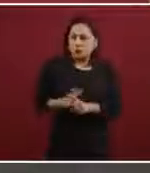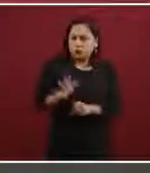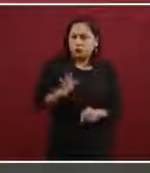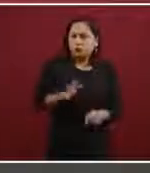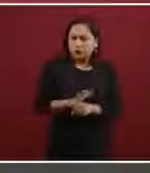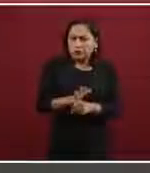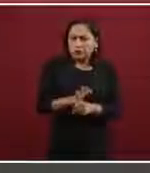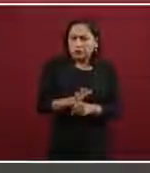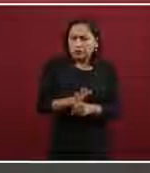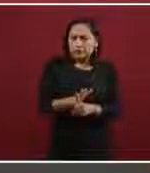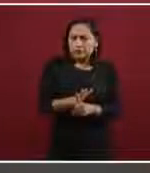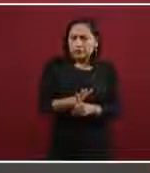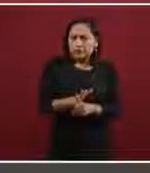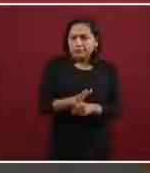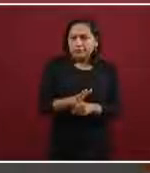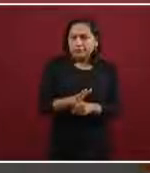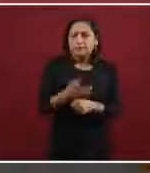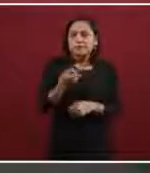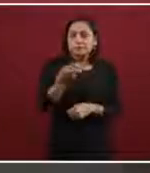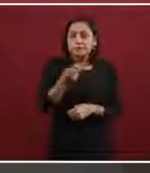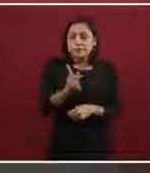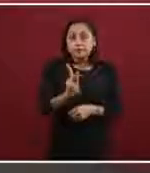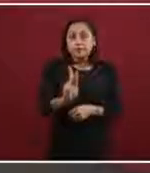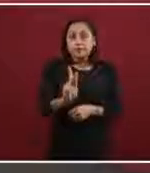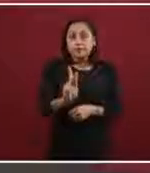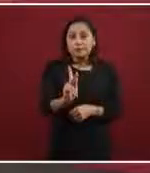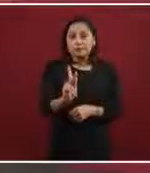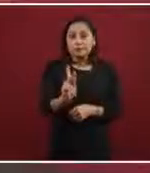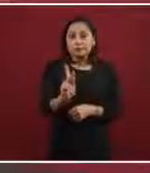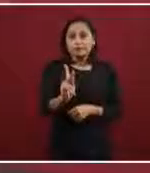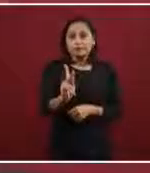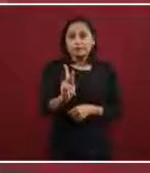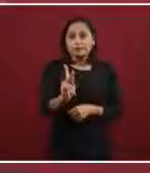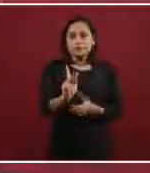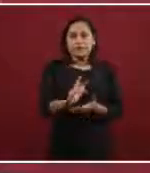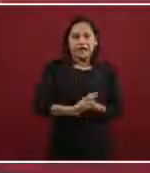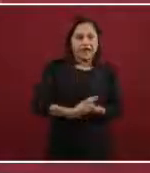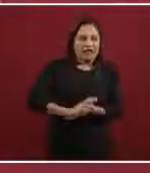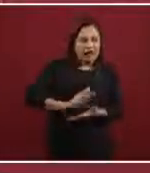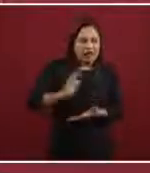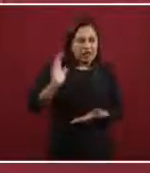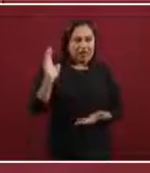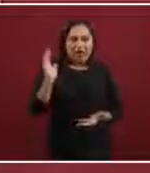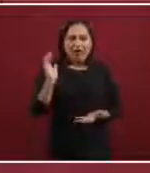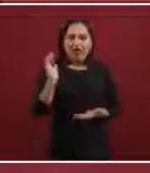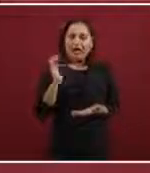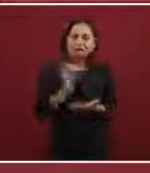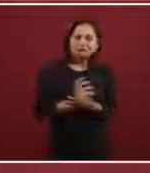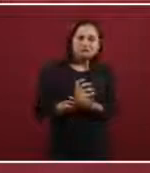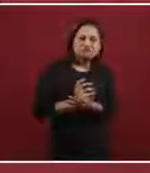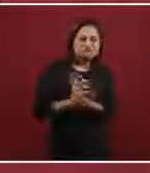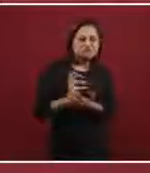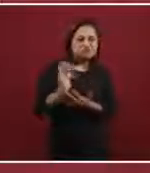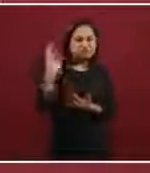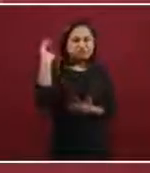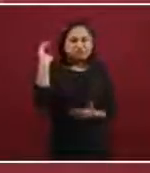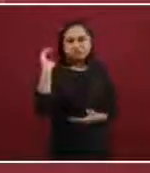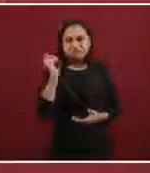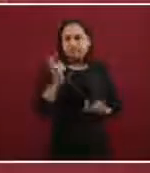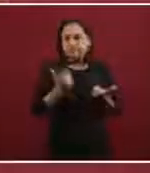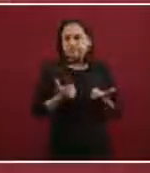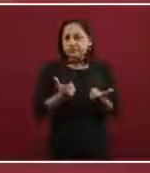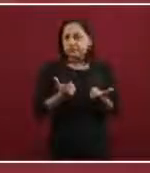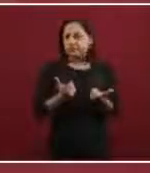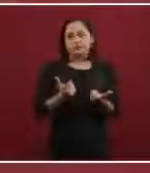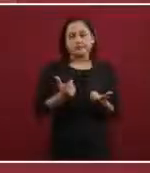qué no sean excesivas que no signifiquen